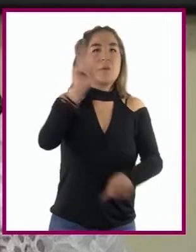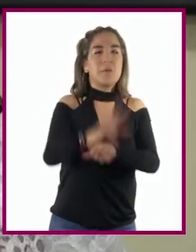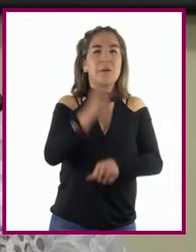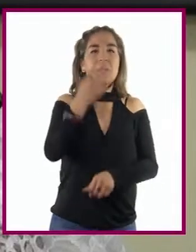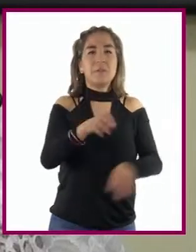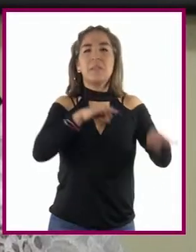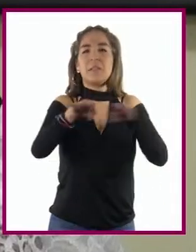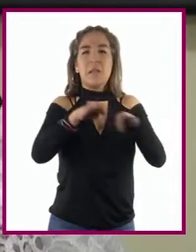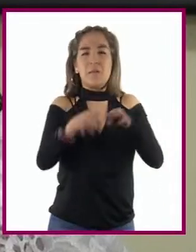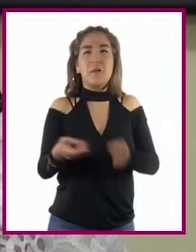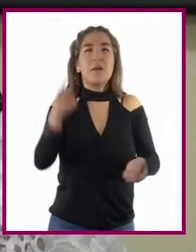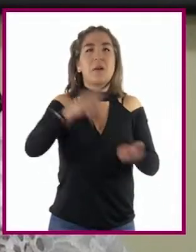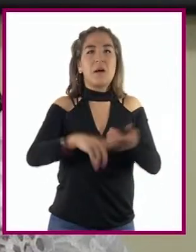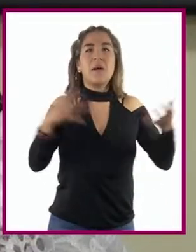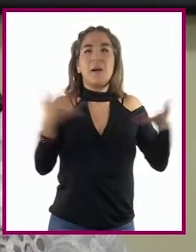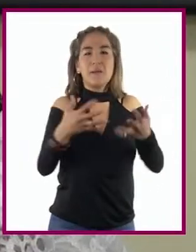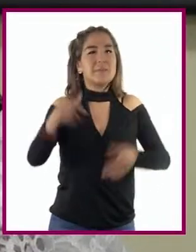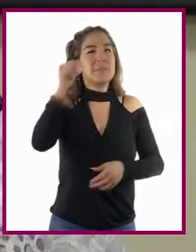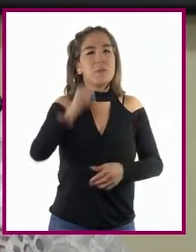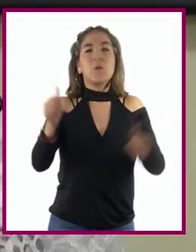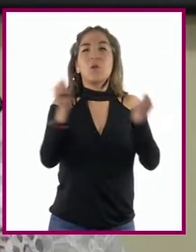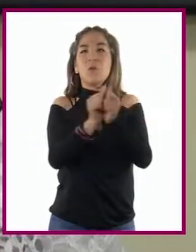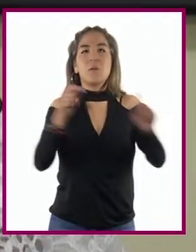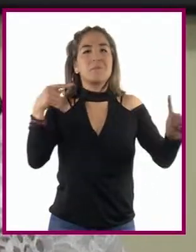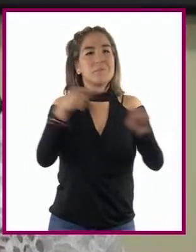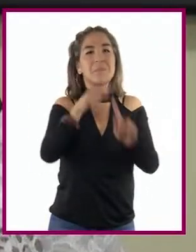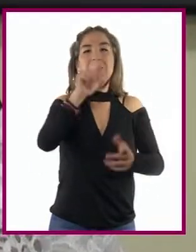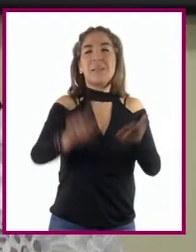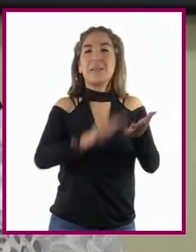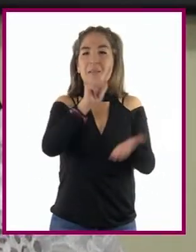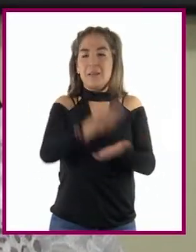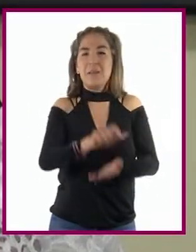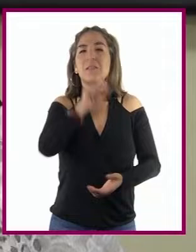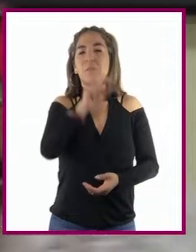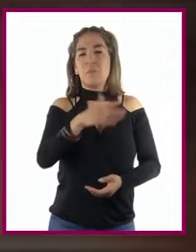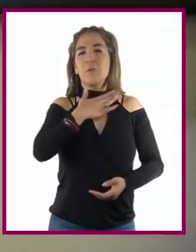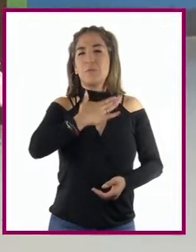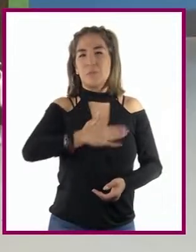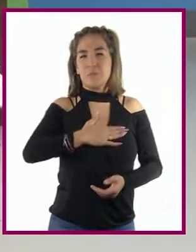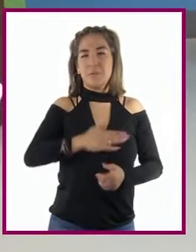servidores públicos actúen siempre con apego a la legalidad y la justicia.